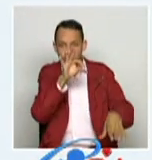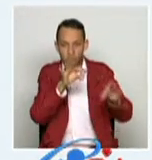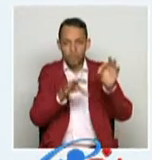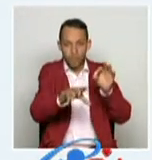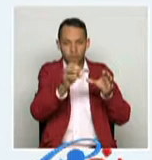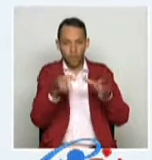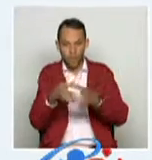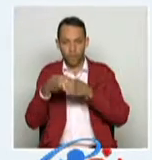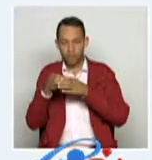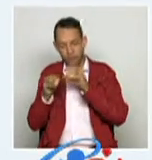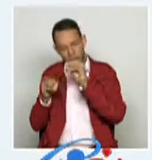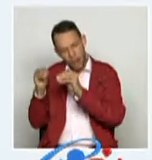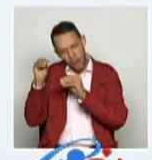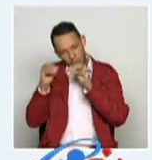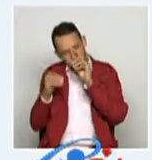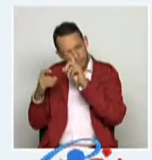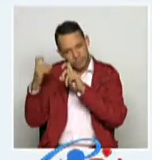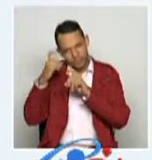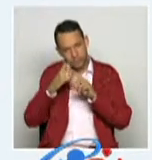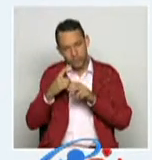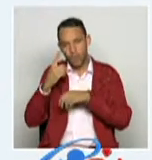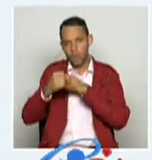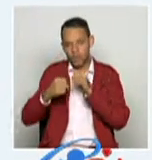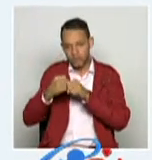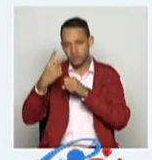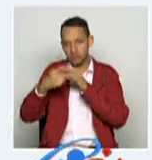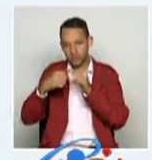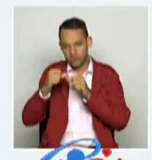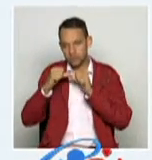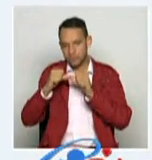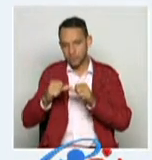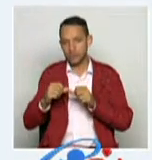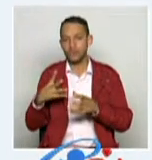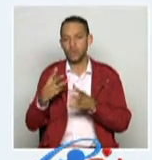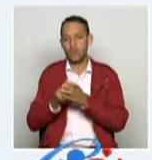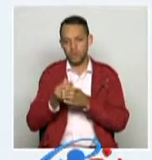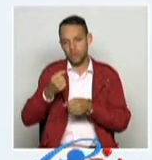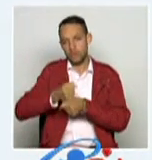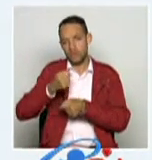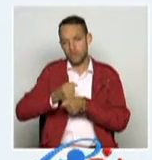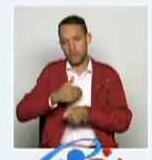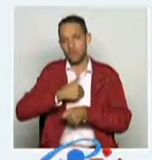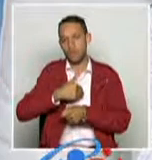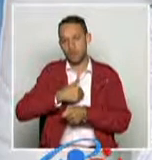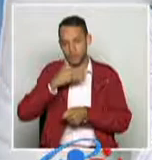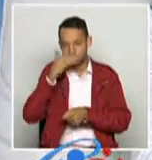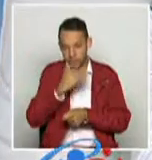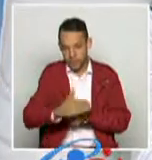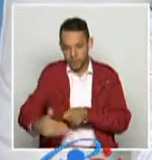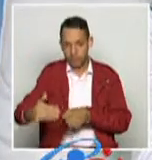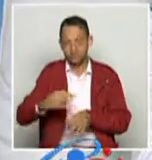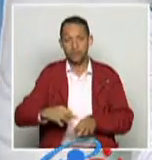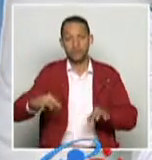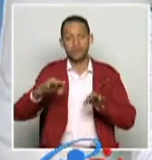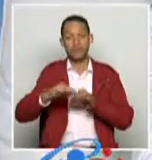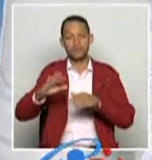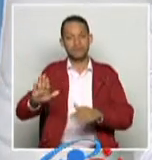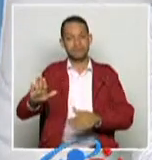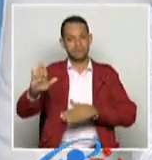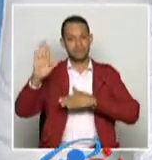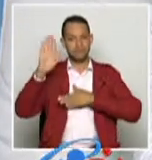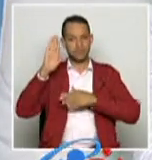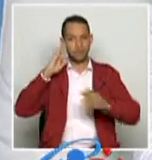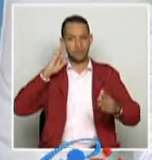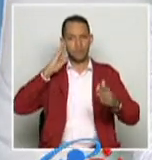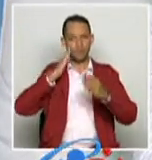hacemos anualmente en la fundación con el respaldo de la Fundación Cardioinfantil y realmente el compromiso nuestro no solamente